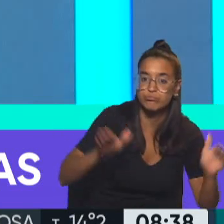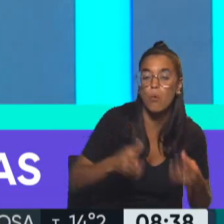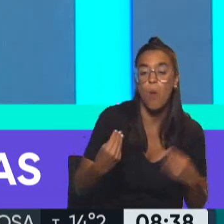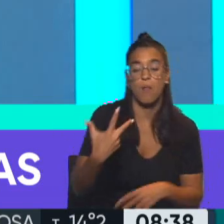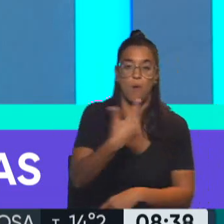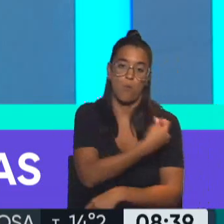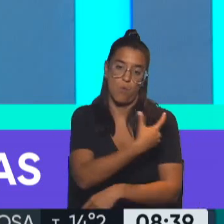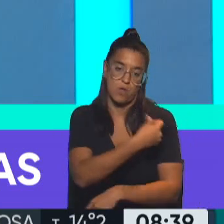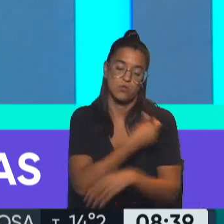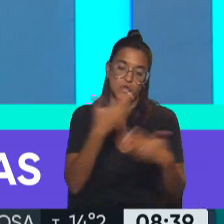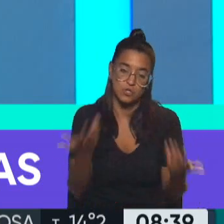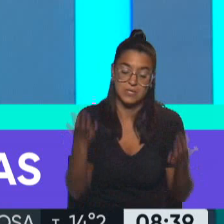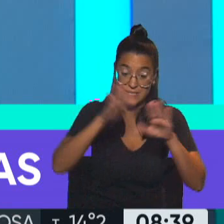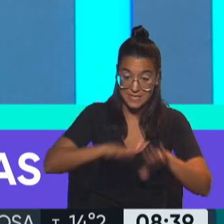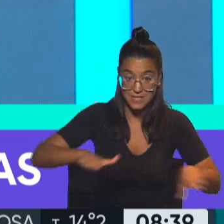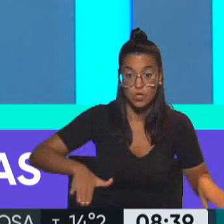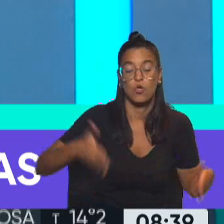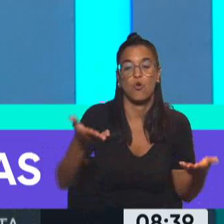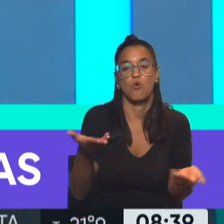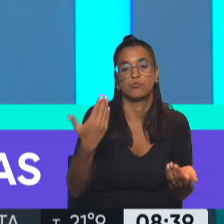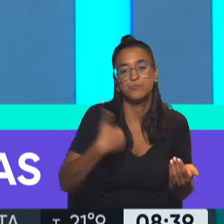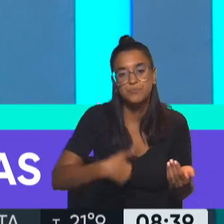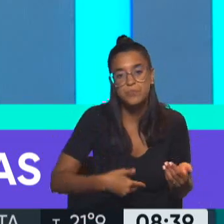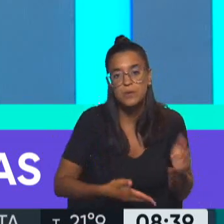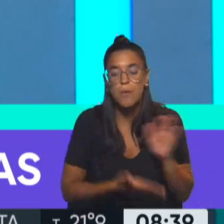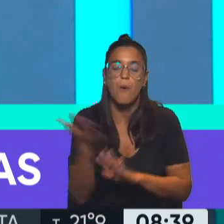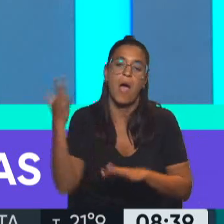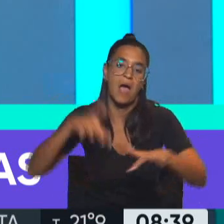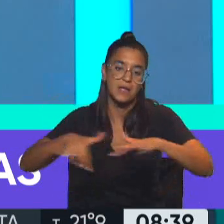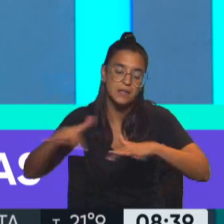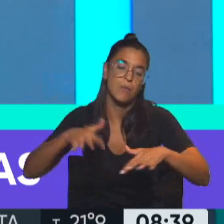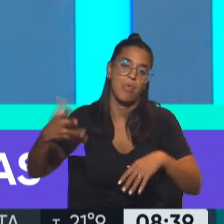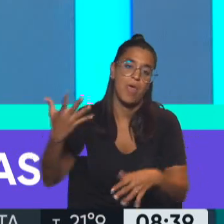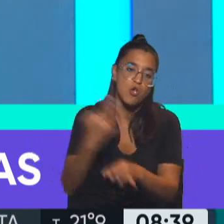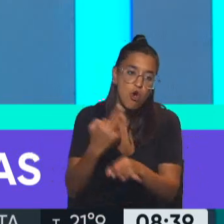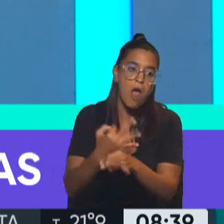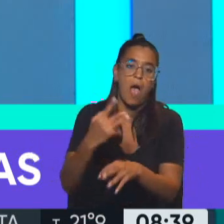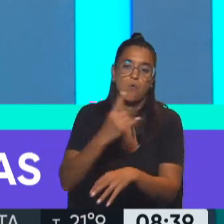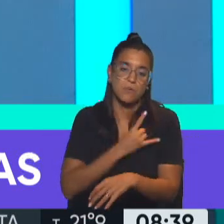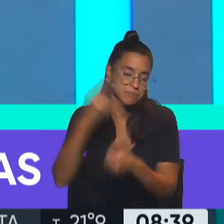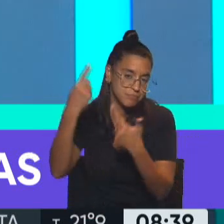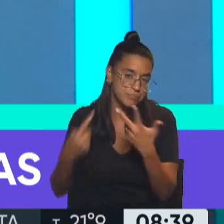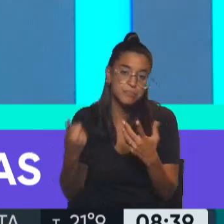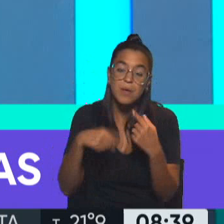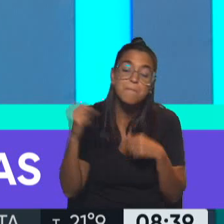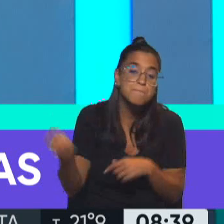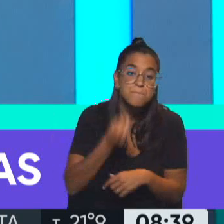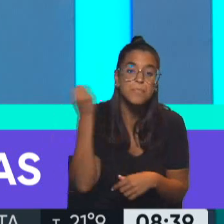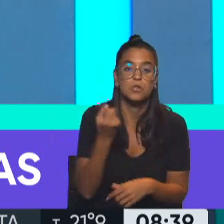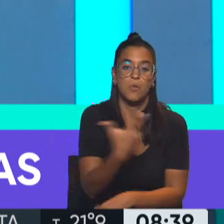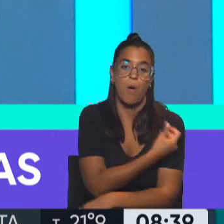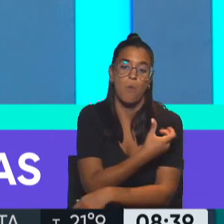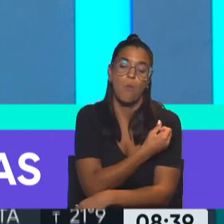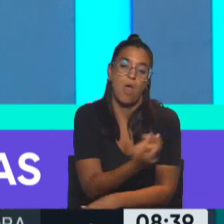vacunación. Entonces los chicos que vayan a alguna actividad escolar, universitaria o lo que sea, es fundamental que tengan un esquema completo